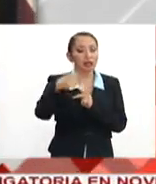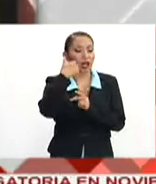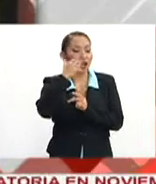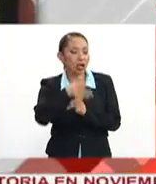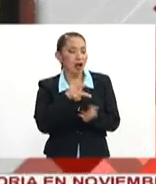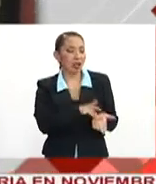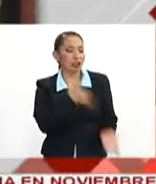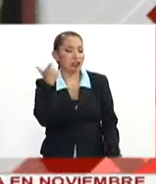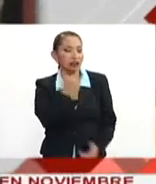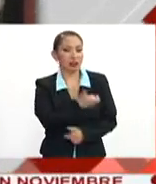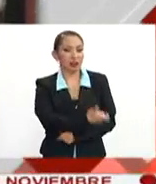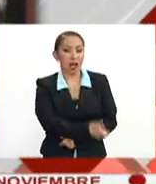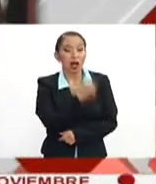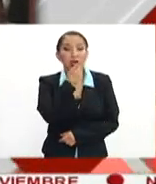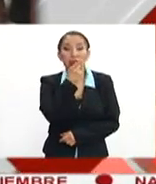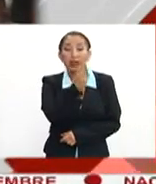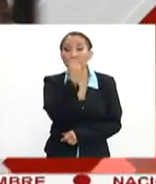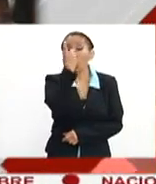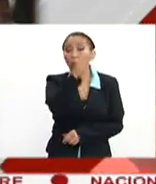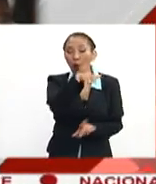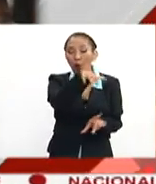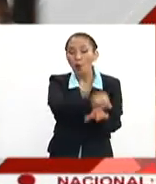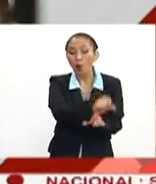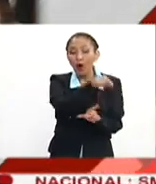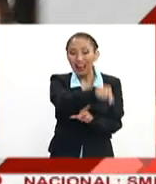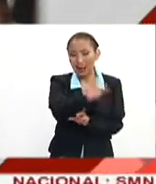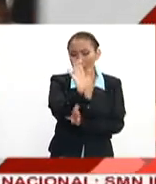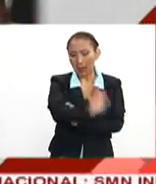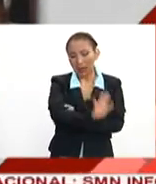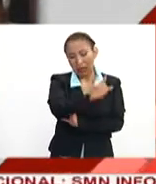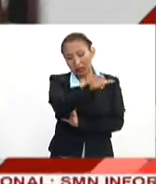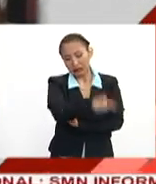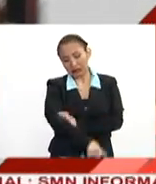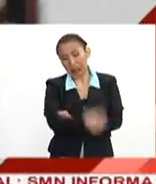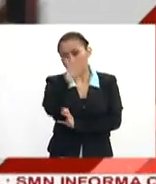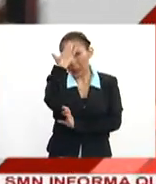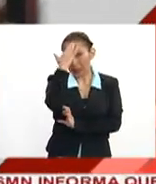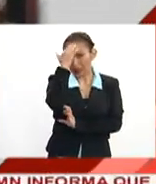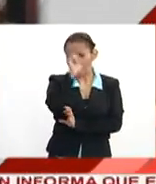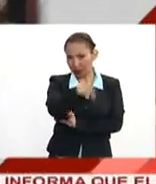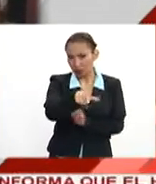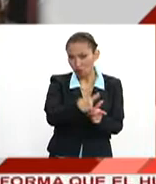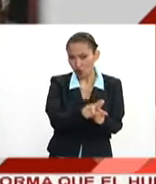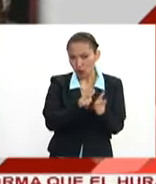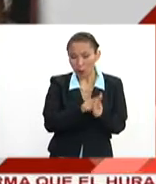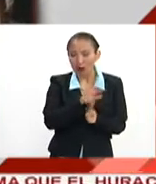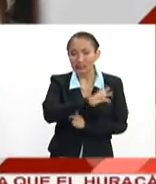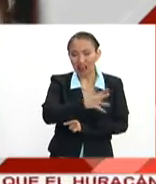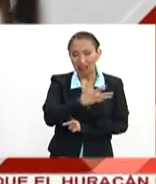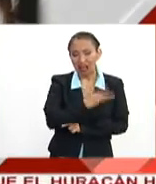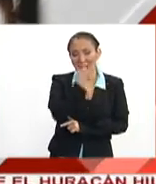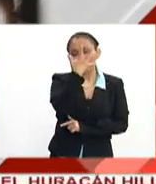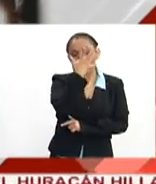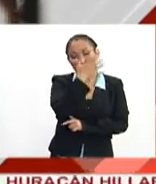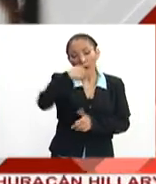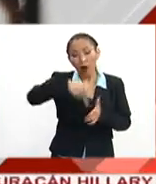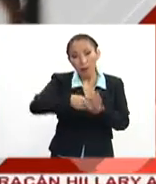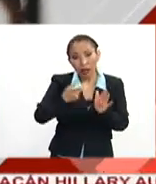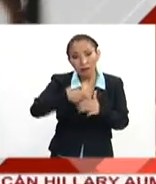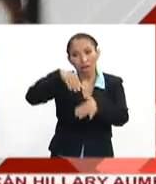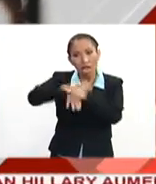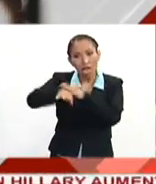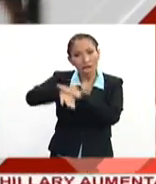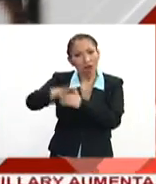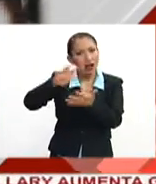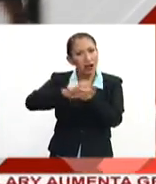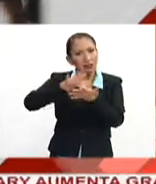trataban de extorsionar. Detalló que uno de los detenidos, y quien aparentemente es el líder de esta banda, ya cuenta con 5 ingresos a prisión